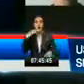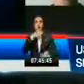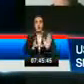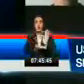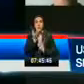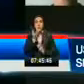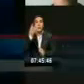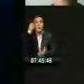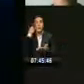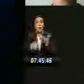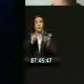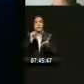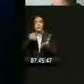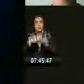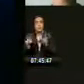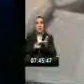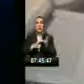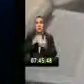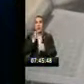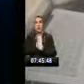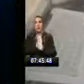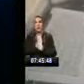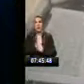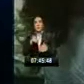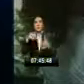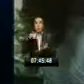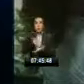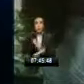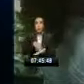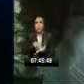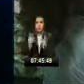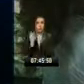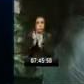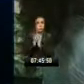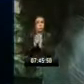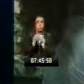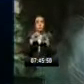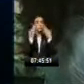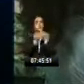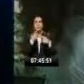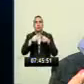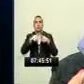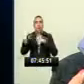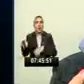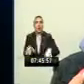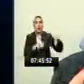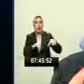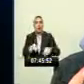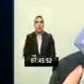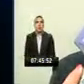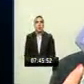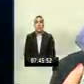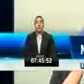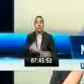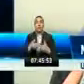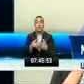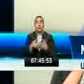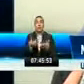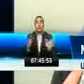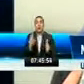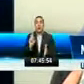sirvió principalmente para llevar a cabo reuniones de trabajo, clases virtuales, encuentros familiares y otras actividades. Las herramientas estaban, nos